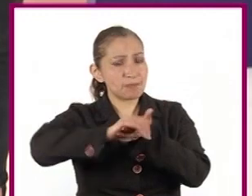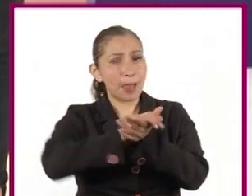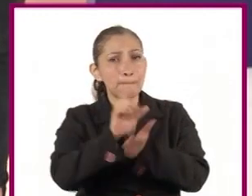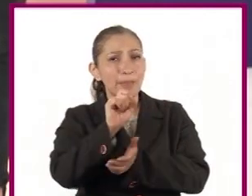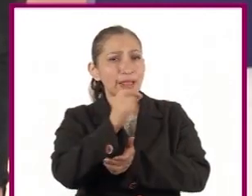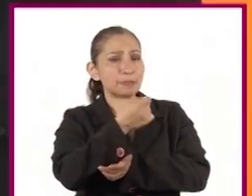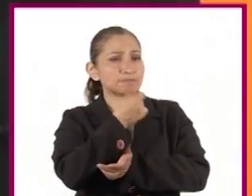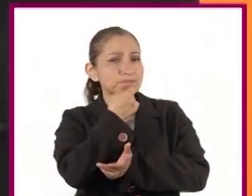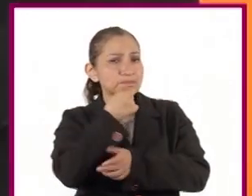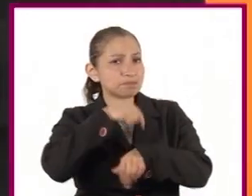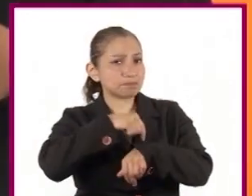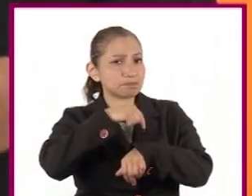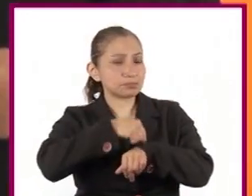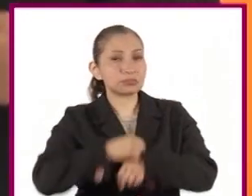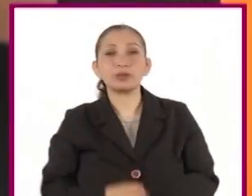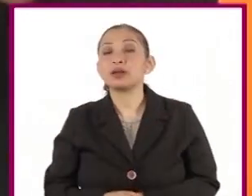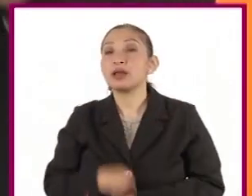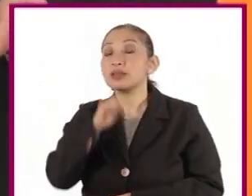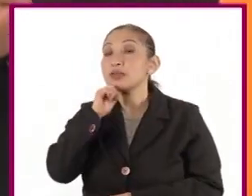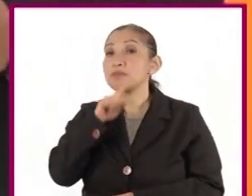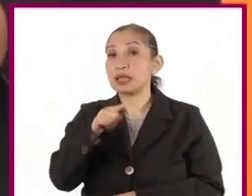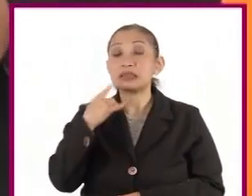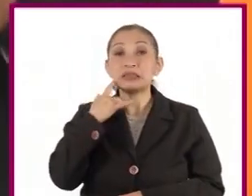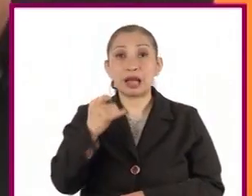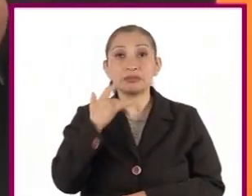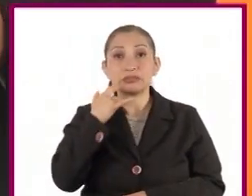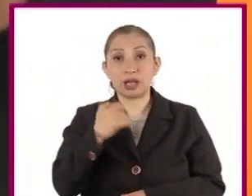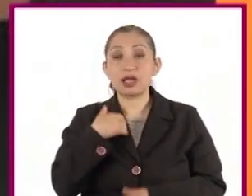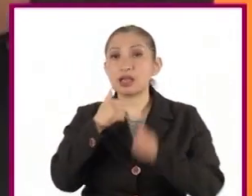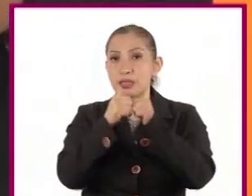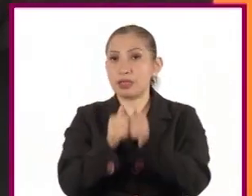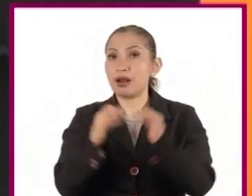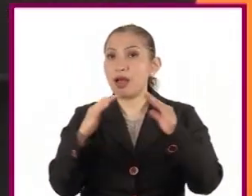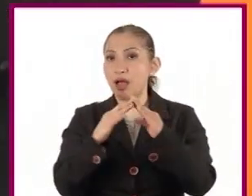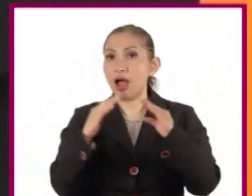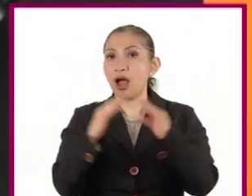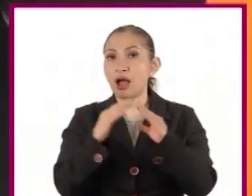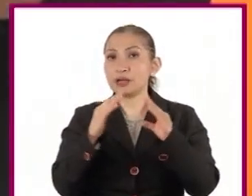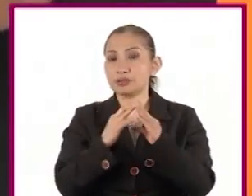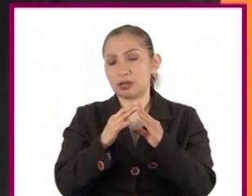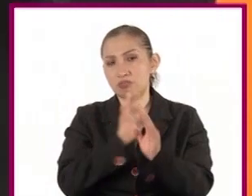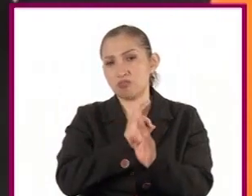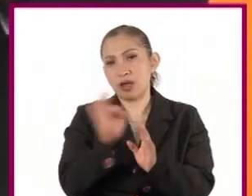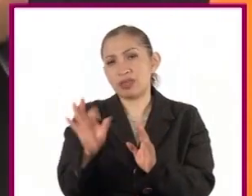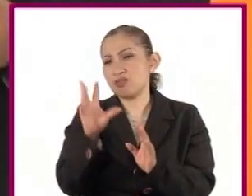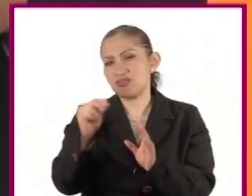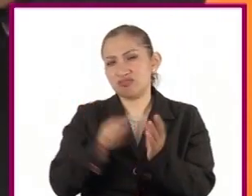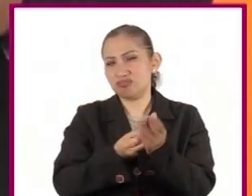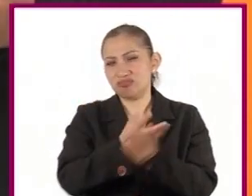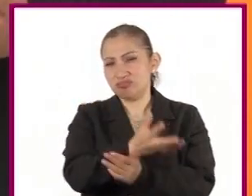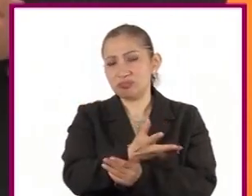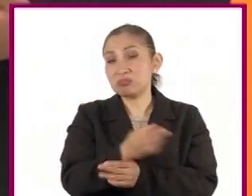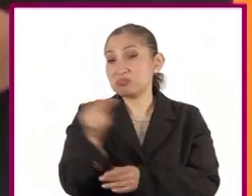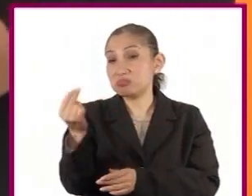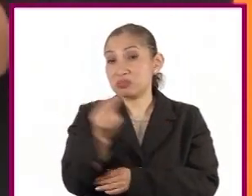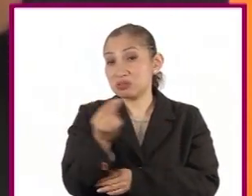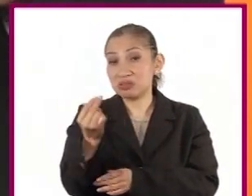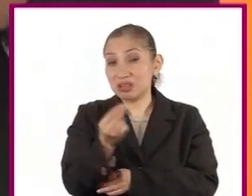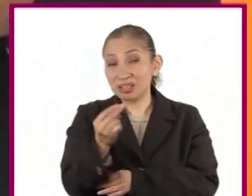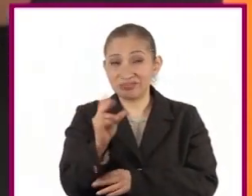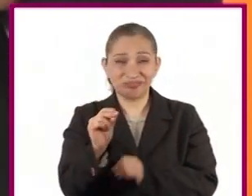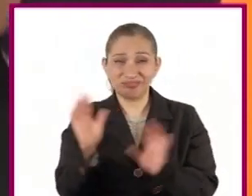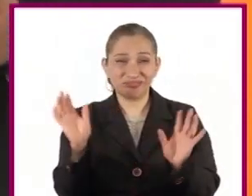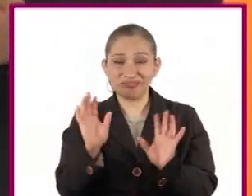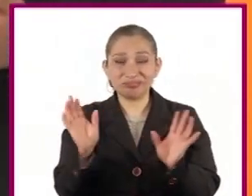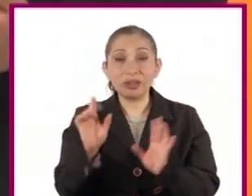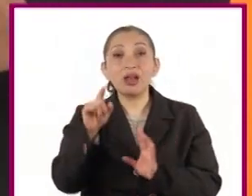20 segundos. También procuren permanecer en casa en medida de lo posible y si es necesario salir.